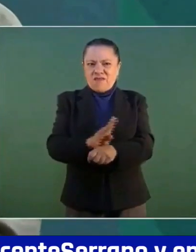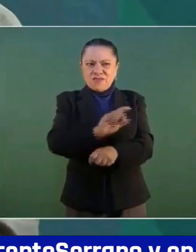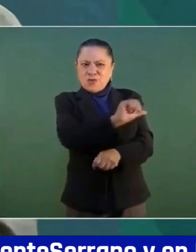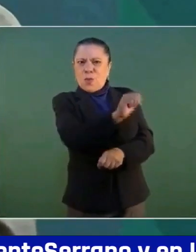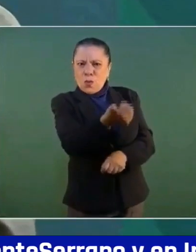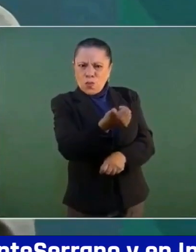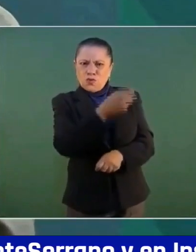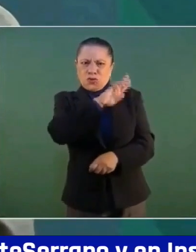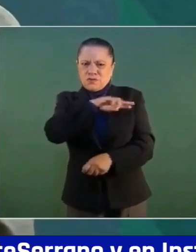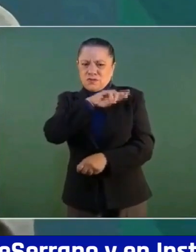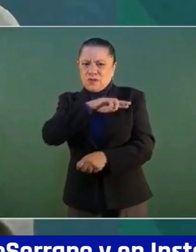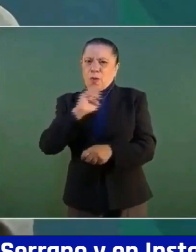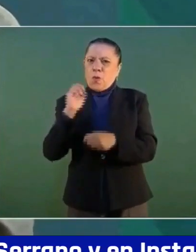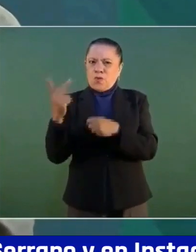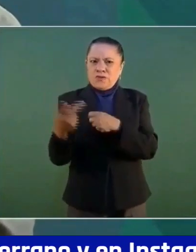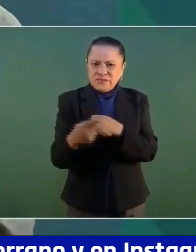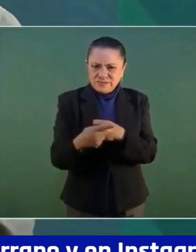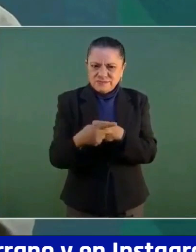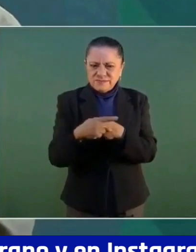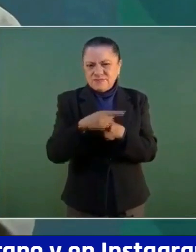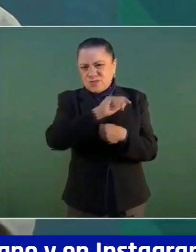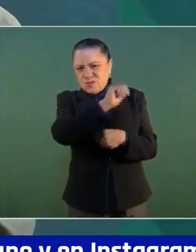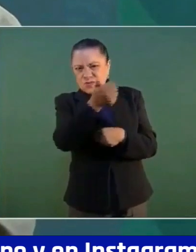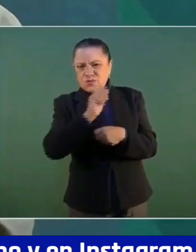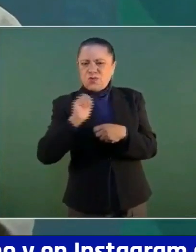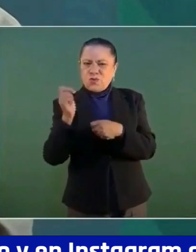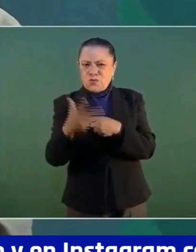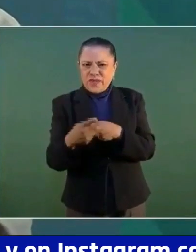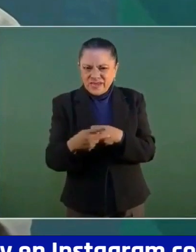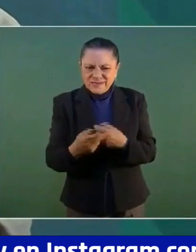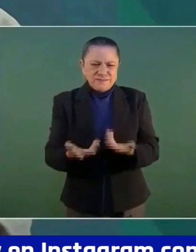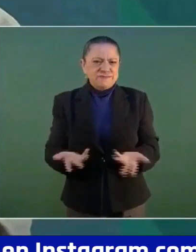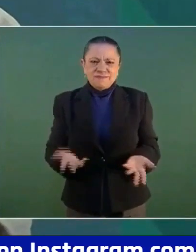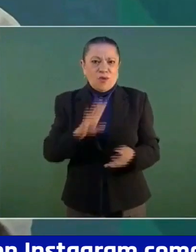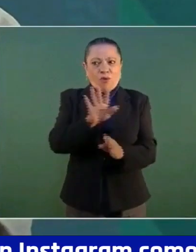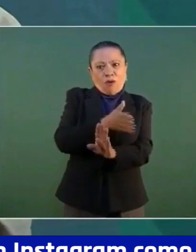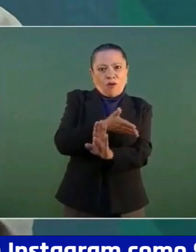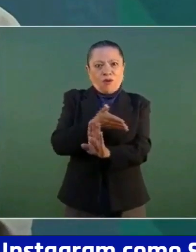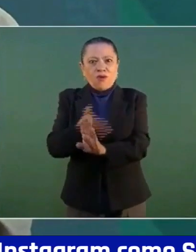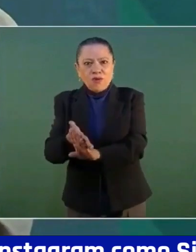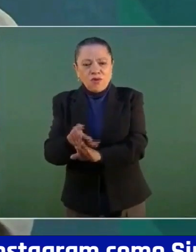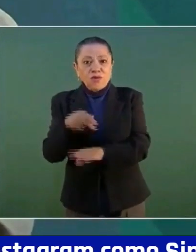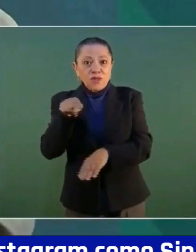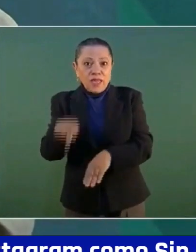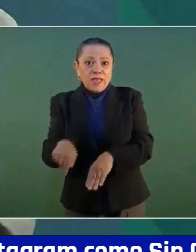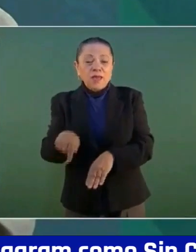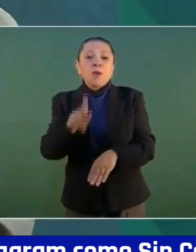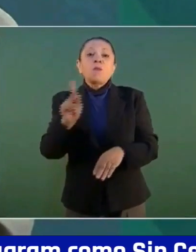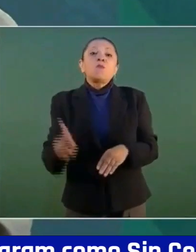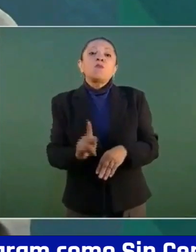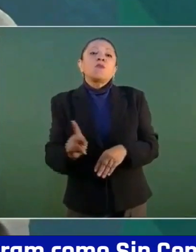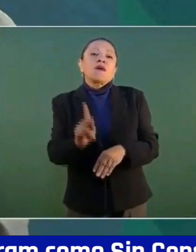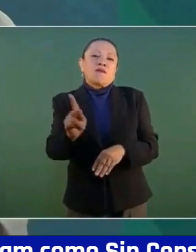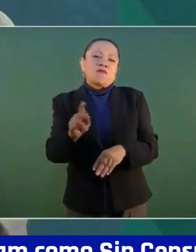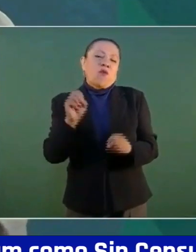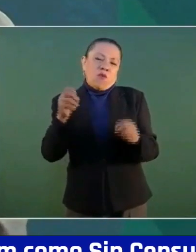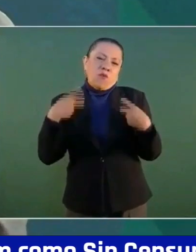contra de los intereses del pueblo y de la nación, porque eran presidentes